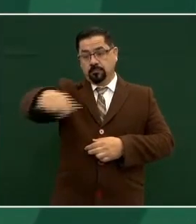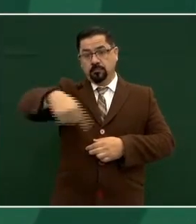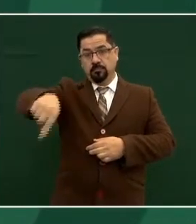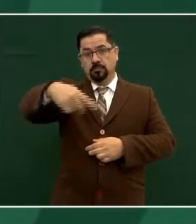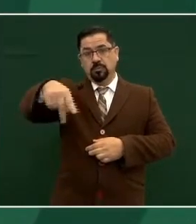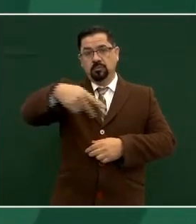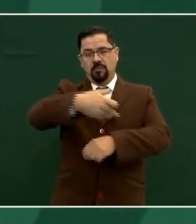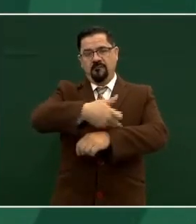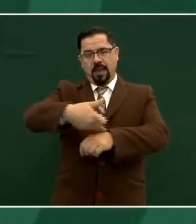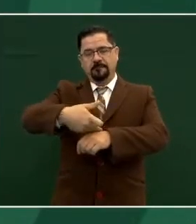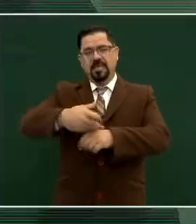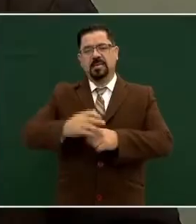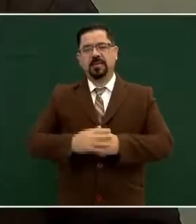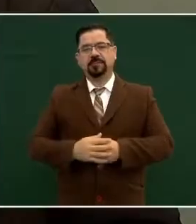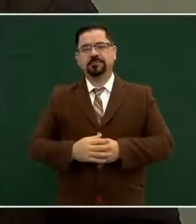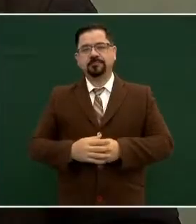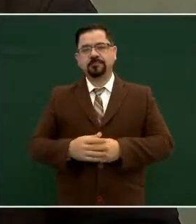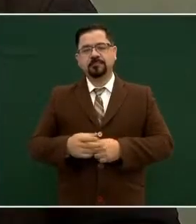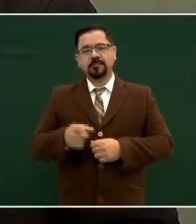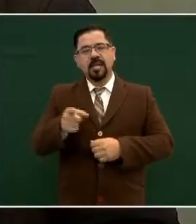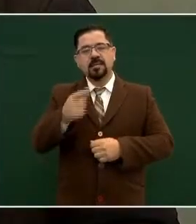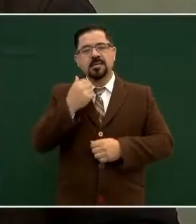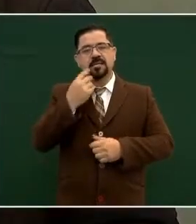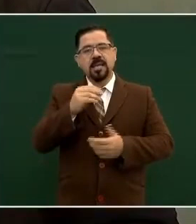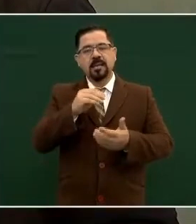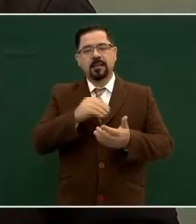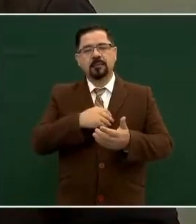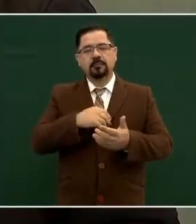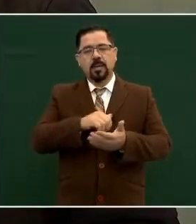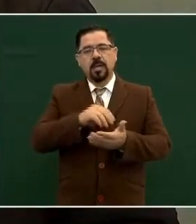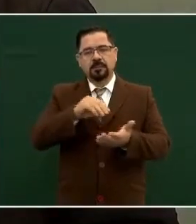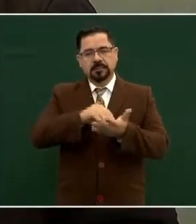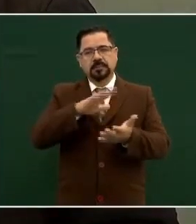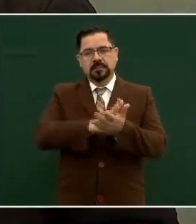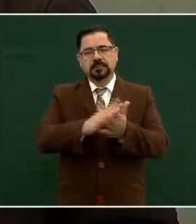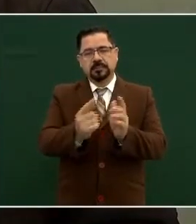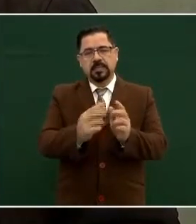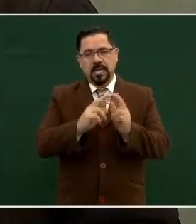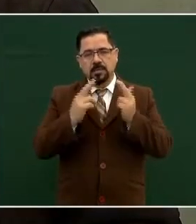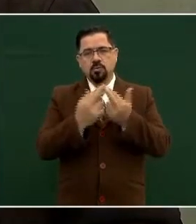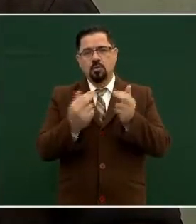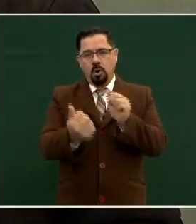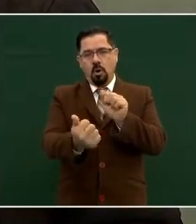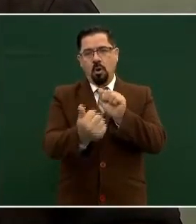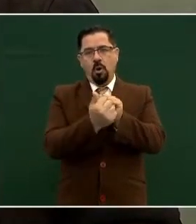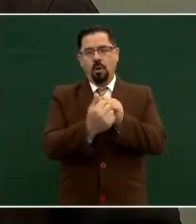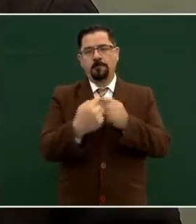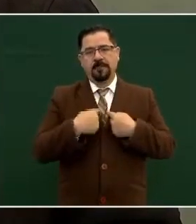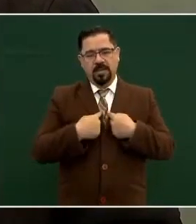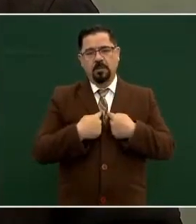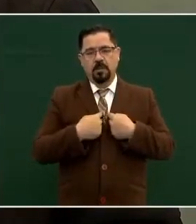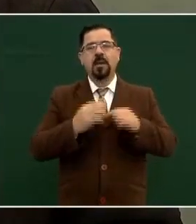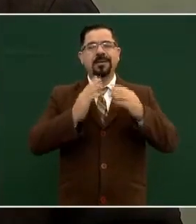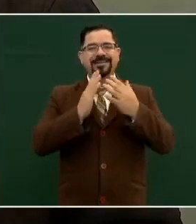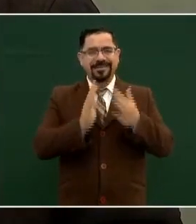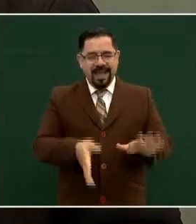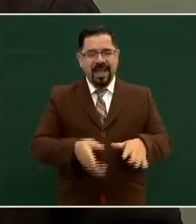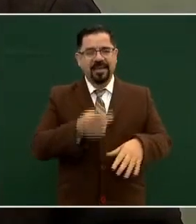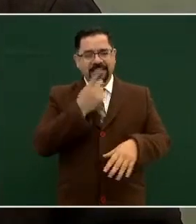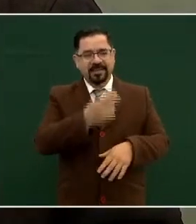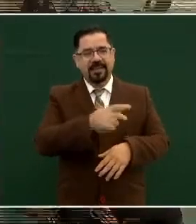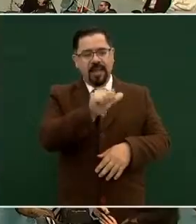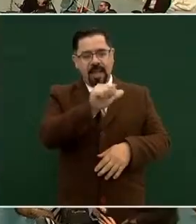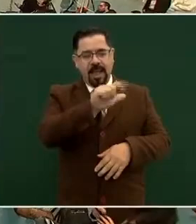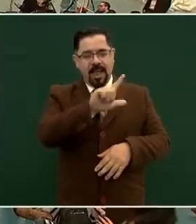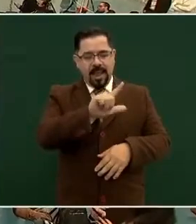a solicitar una audiencia conmigo. Ya le pedí a Alejandro que los atienda